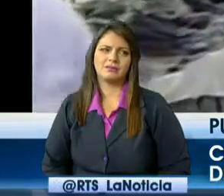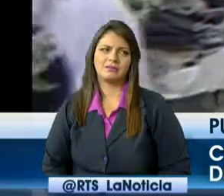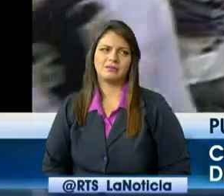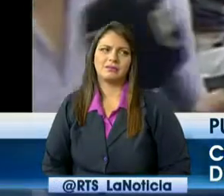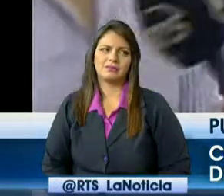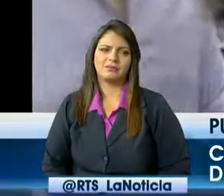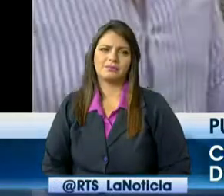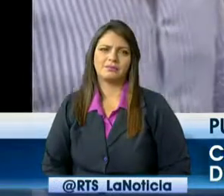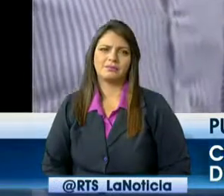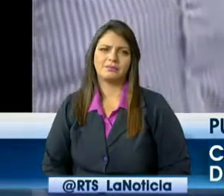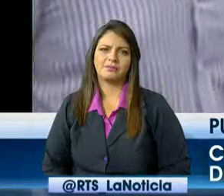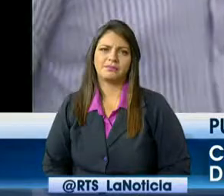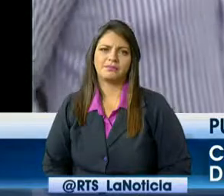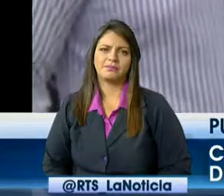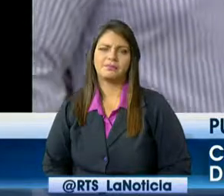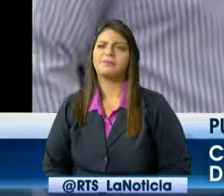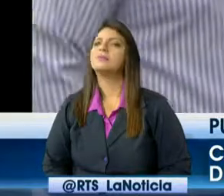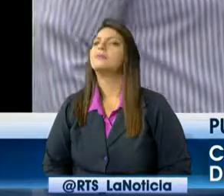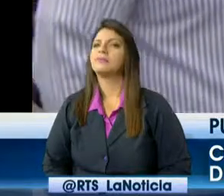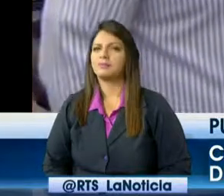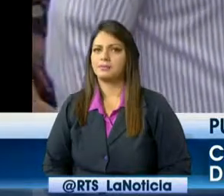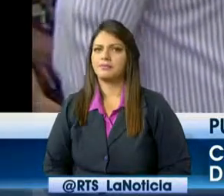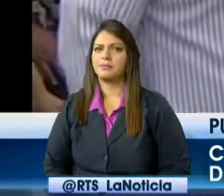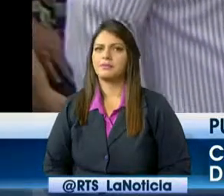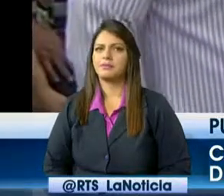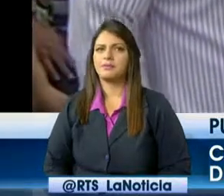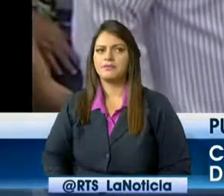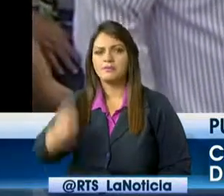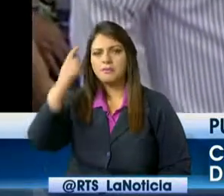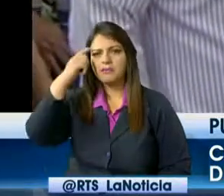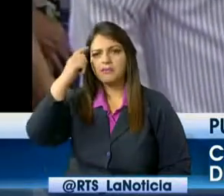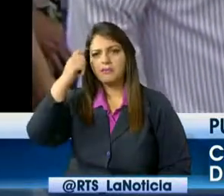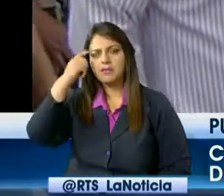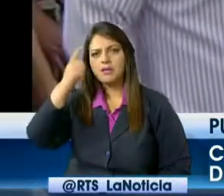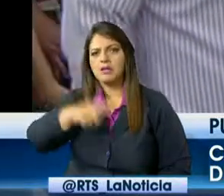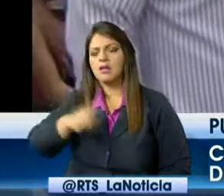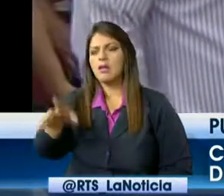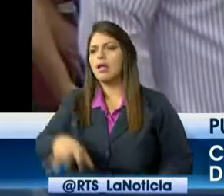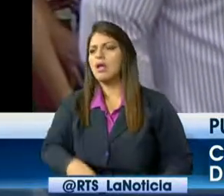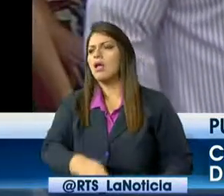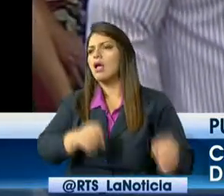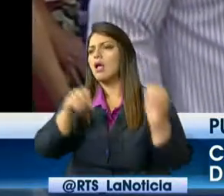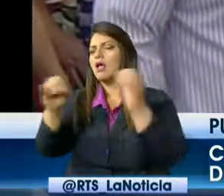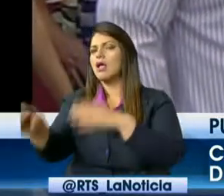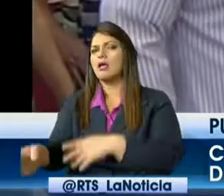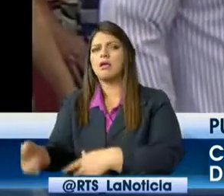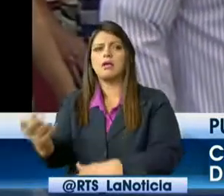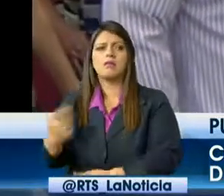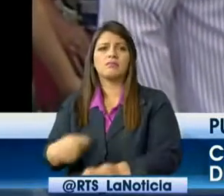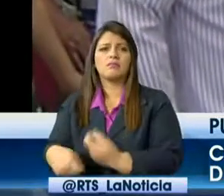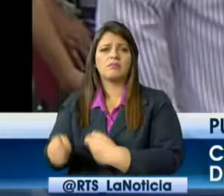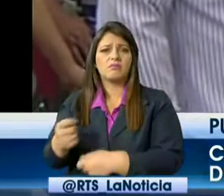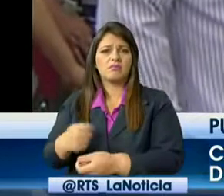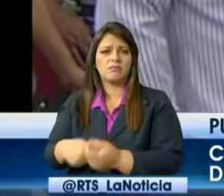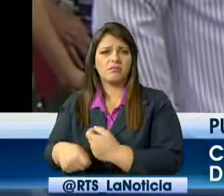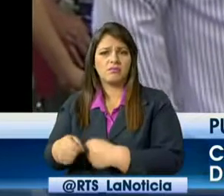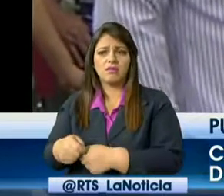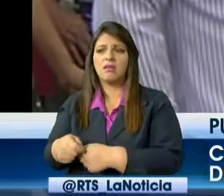¿no? 20 minutos puede ser. Imagínese, hasta que hagamos mercado allá, ¿usted cree que hay posibilidad que nuestra familia